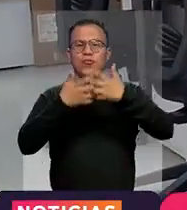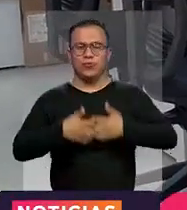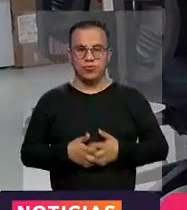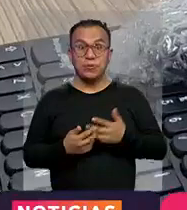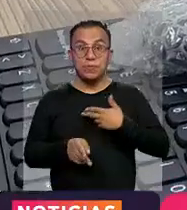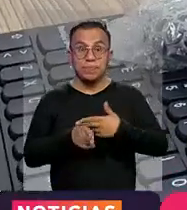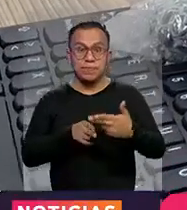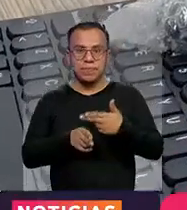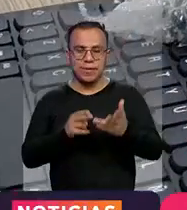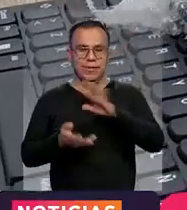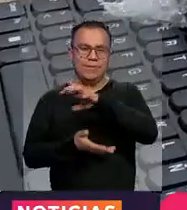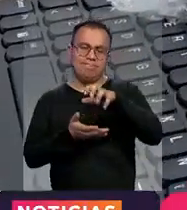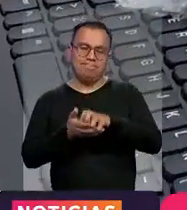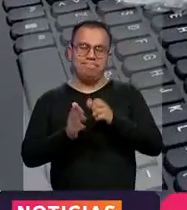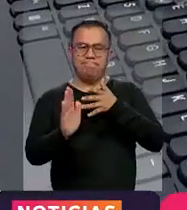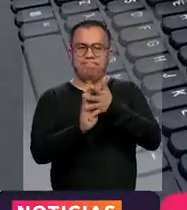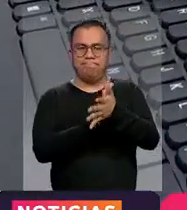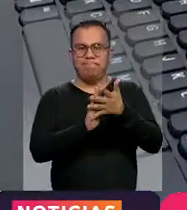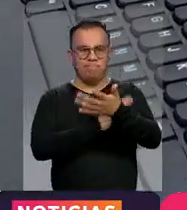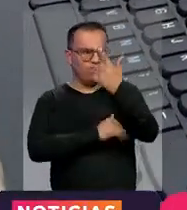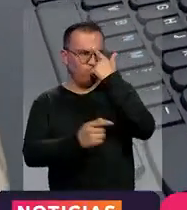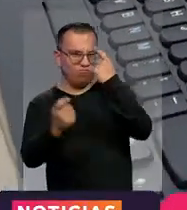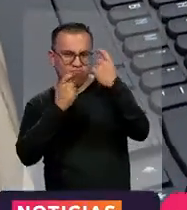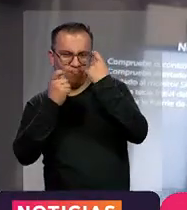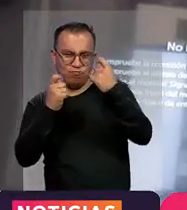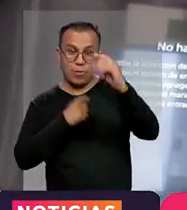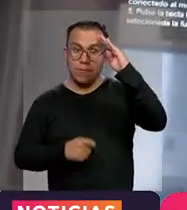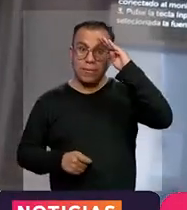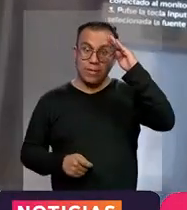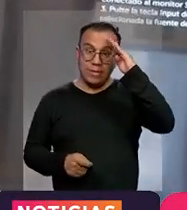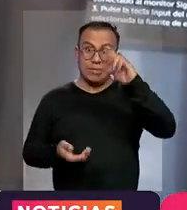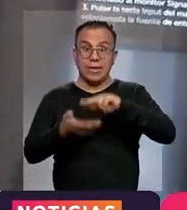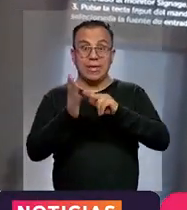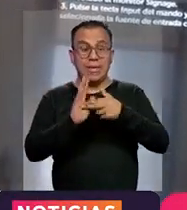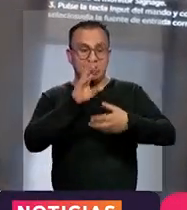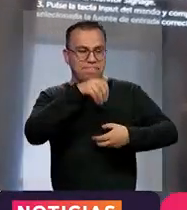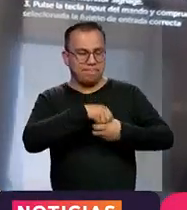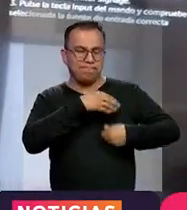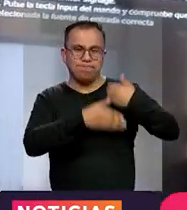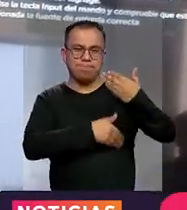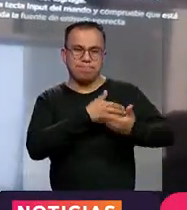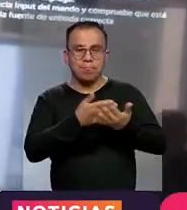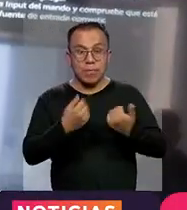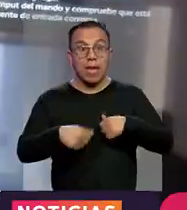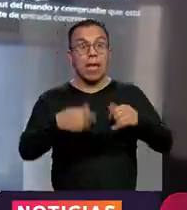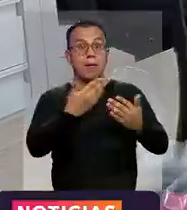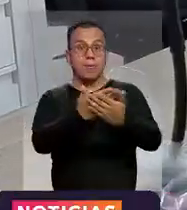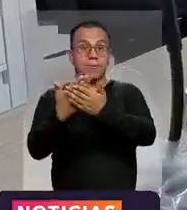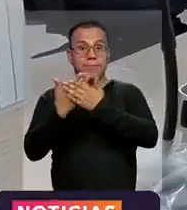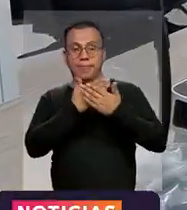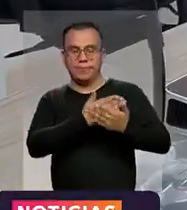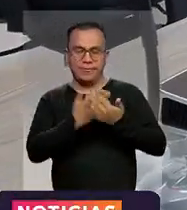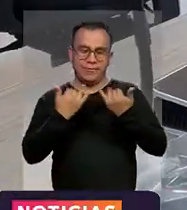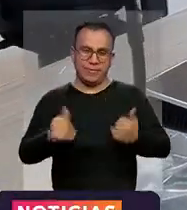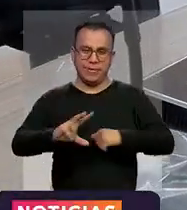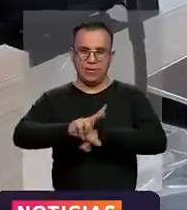con un nuevo centro de información estratégica policial seccional 7 y lograr mitigar los índices delictivos en esta zona de la